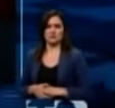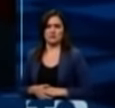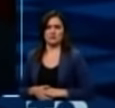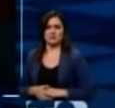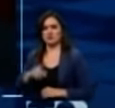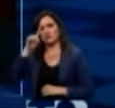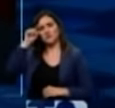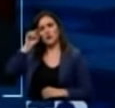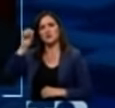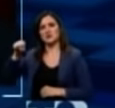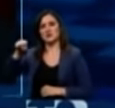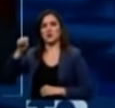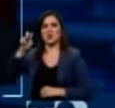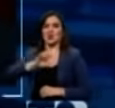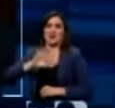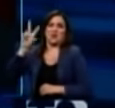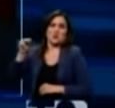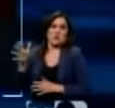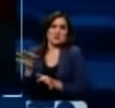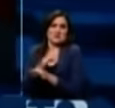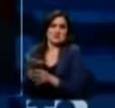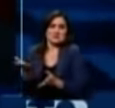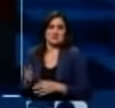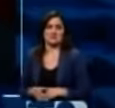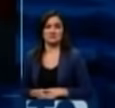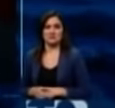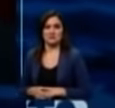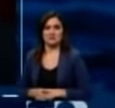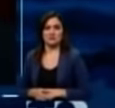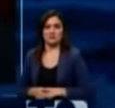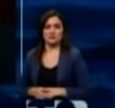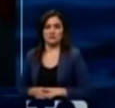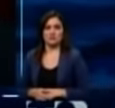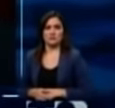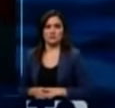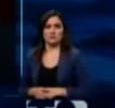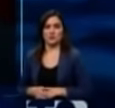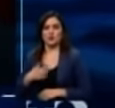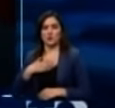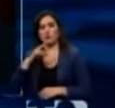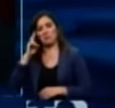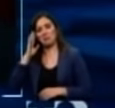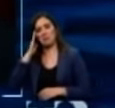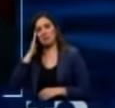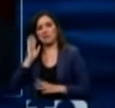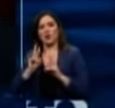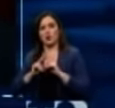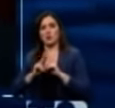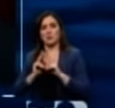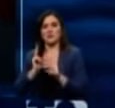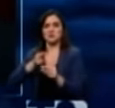no recuerdo yo si lo era o no lo era, pero de todas maneras, hasta donde yo conozco en ese decreto, él no